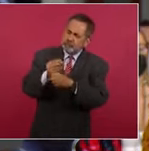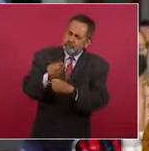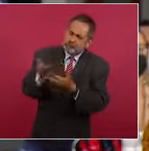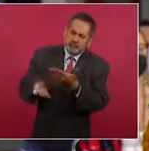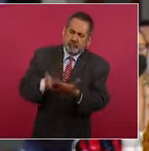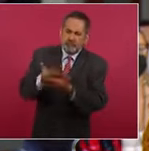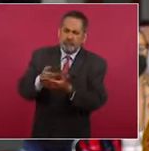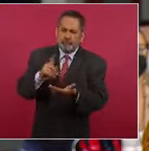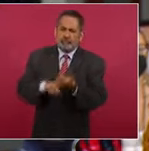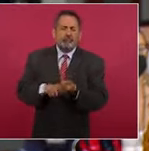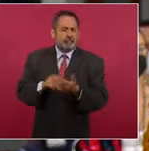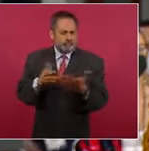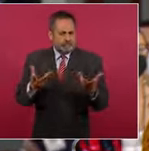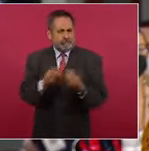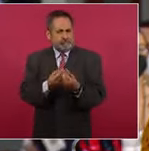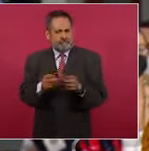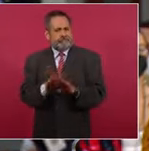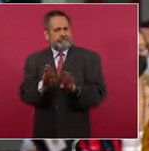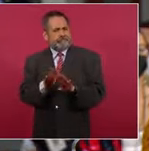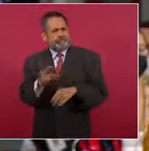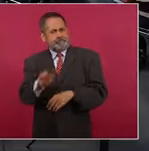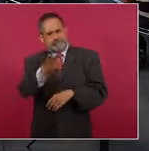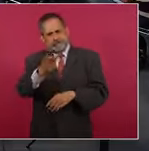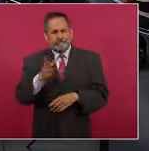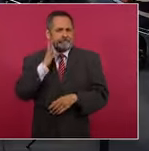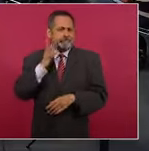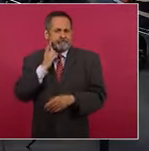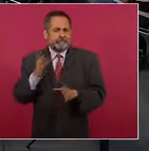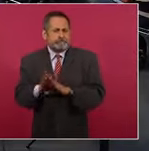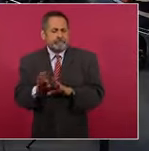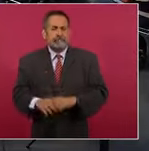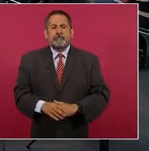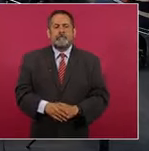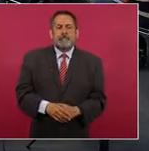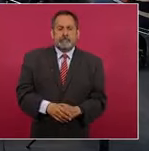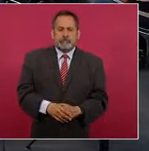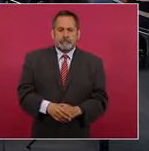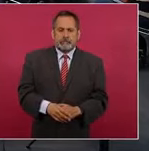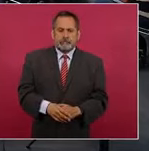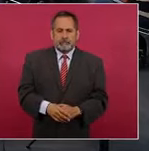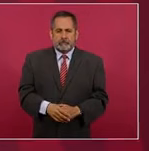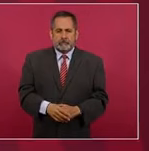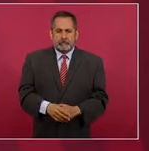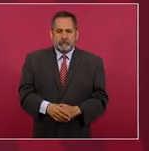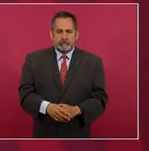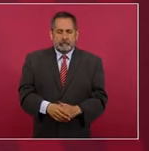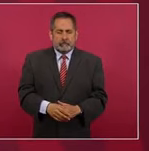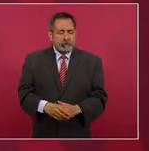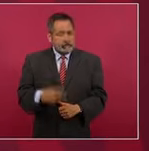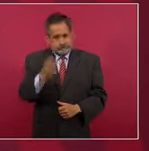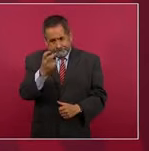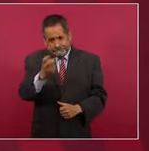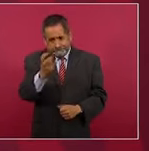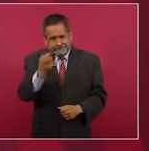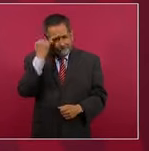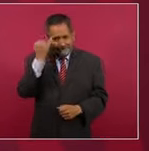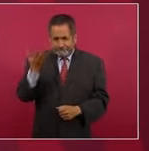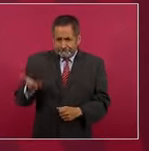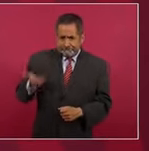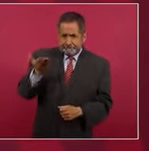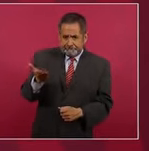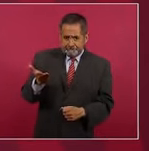la iniciativa que ya se encuentra en la Cámara de Diputados? Pues yo pienso que para eso es la iniciativa, para que